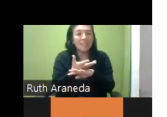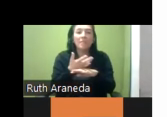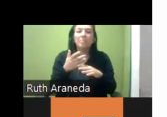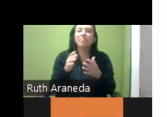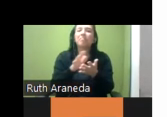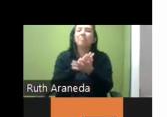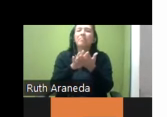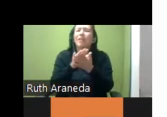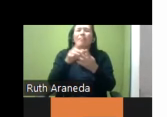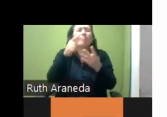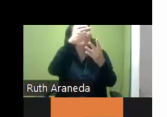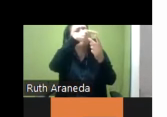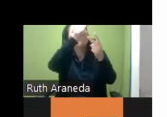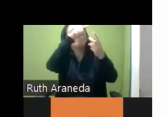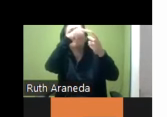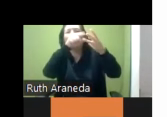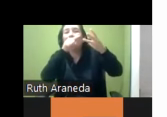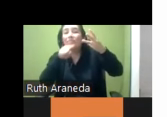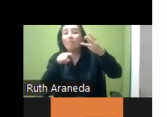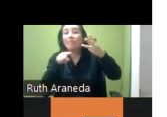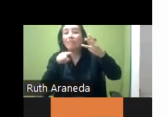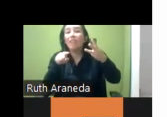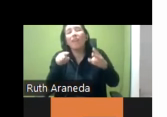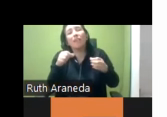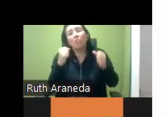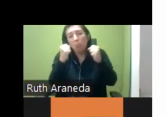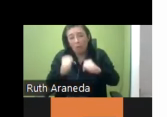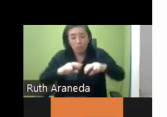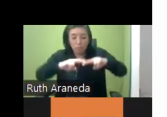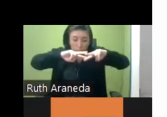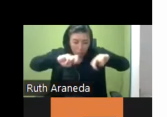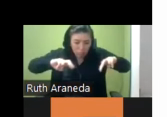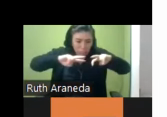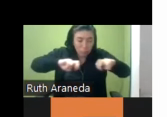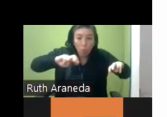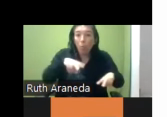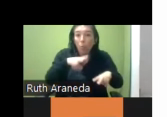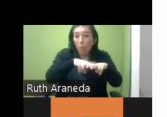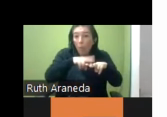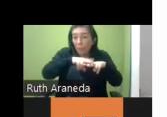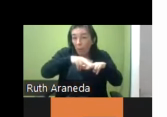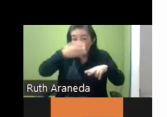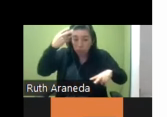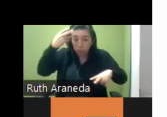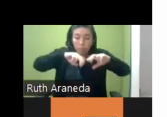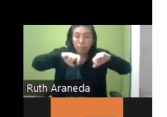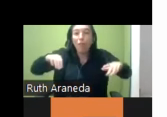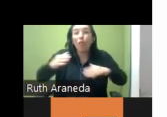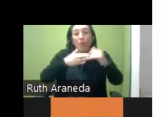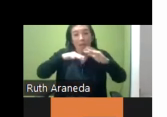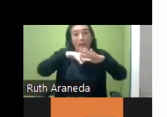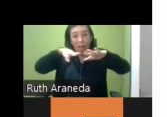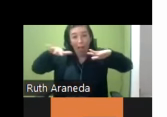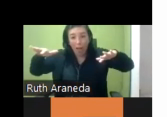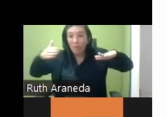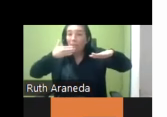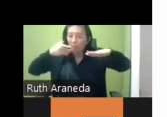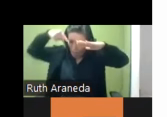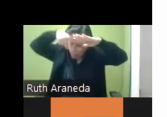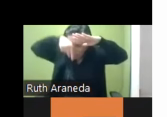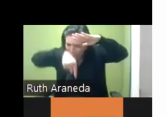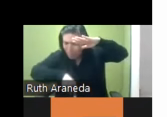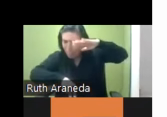una variedad o una línea de investigación en la arqueología, que es la arqueología subacuática. Eh,